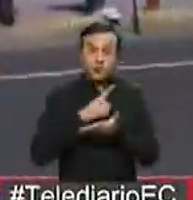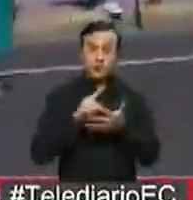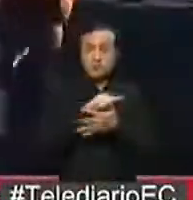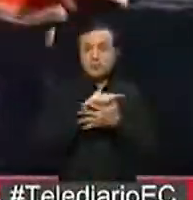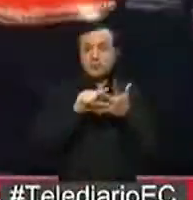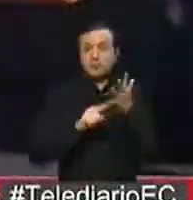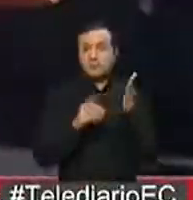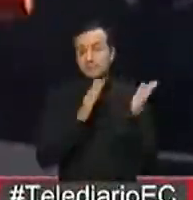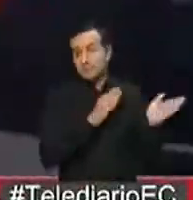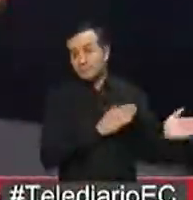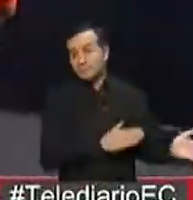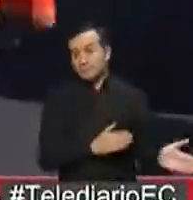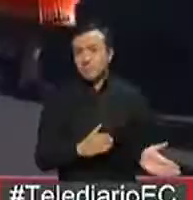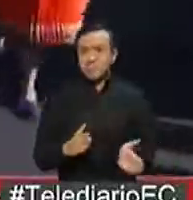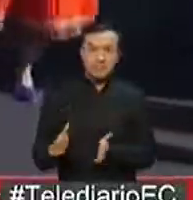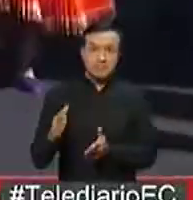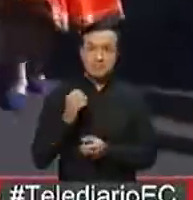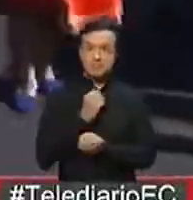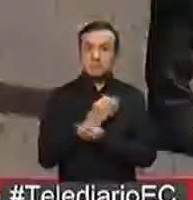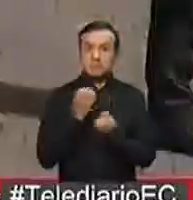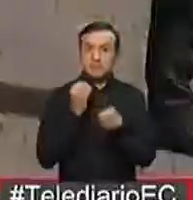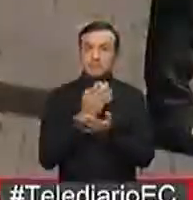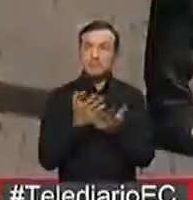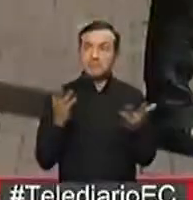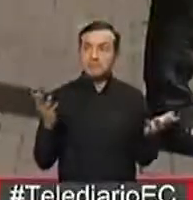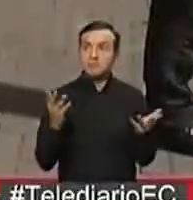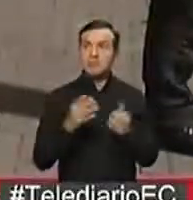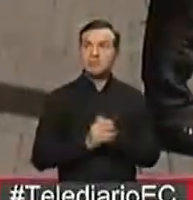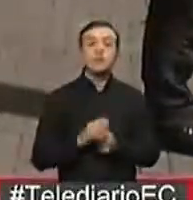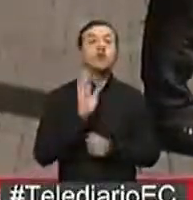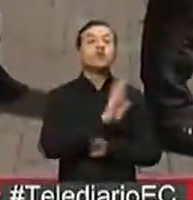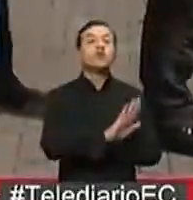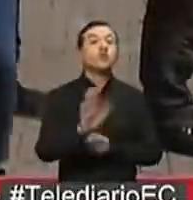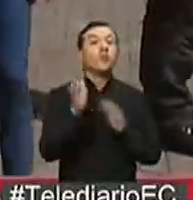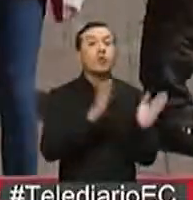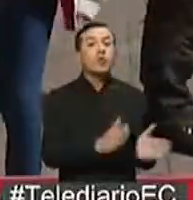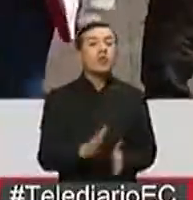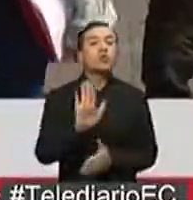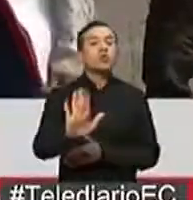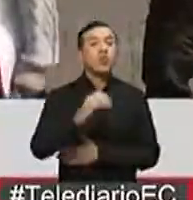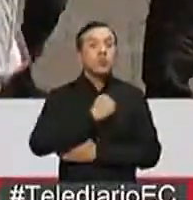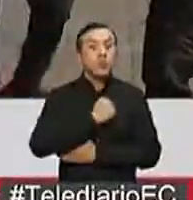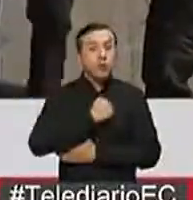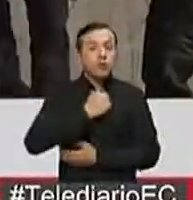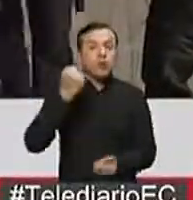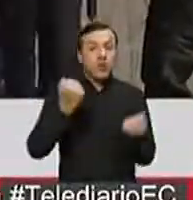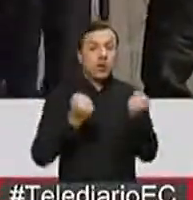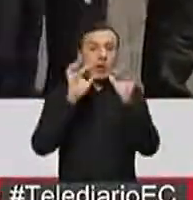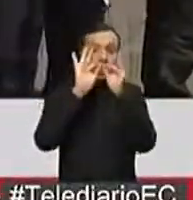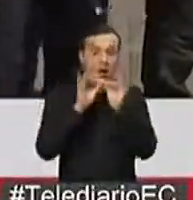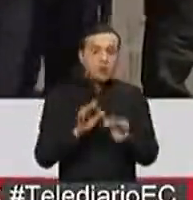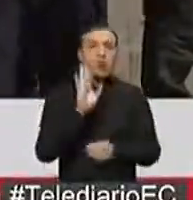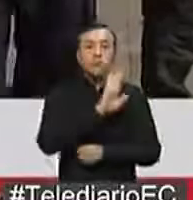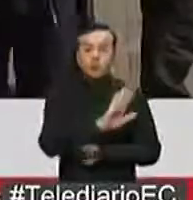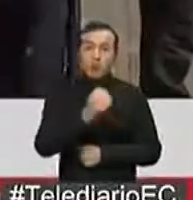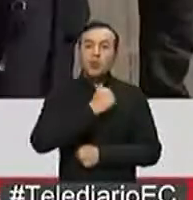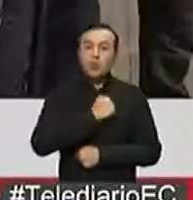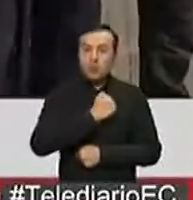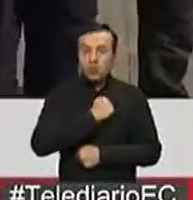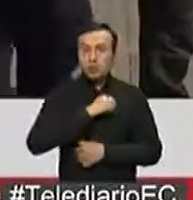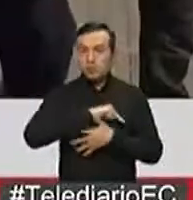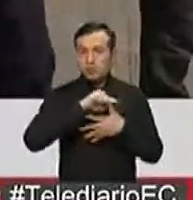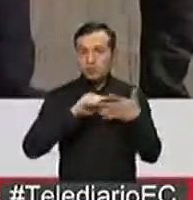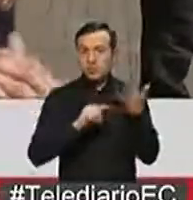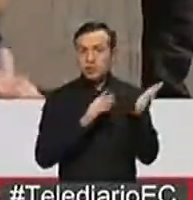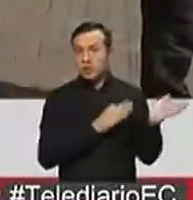andinas enfocaron la riqueza cultural del Ecuador. Ellos han preparado sus propios carros alegóricos, sus propias actuaciones,